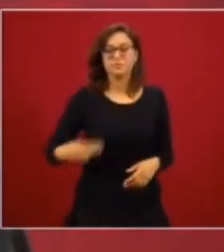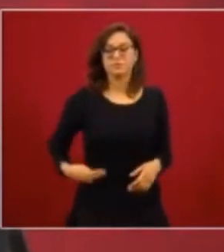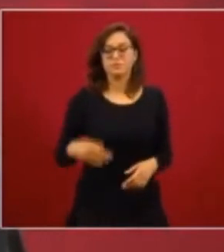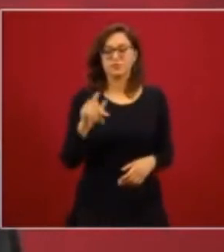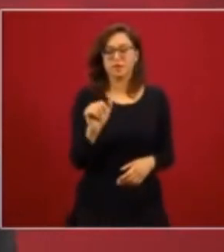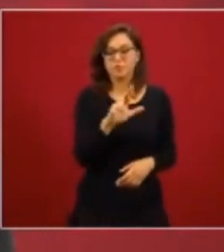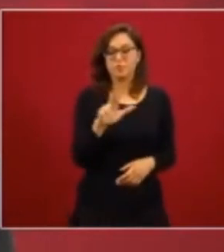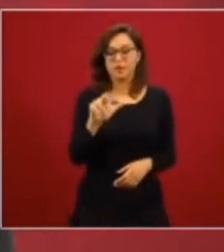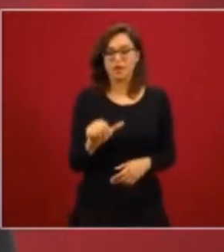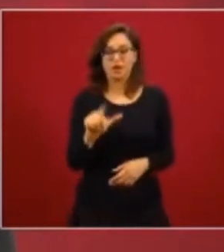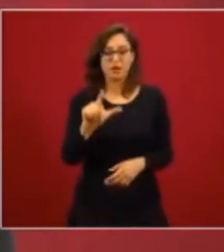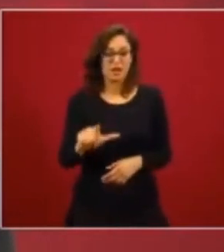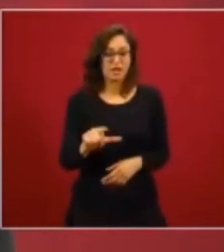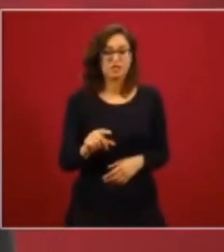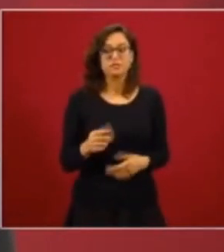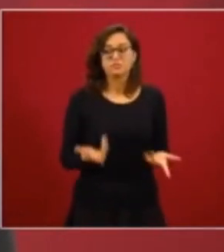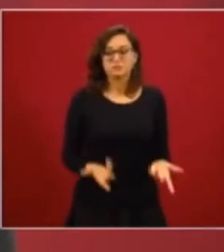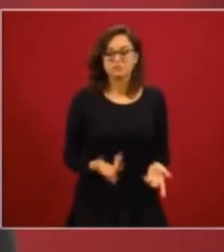suma,